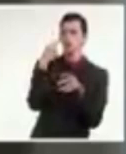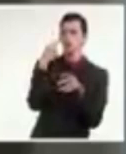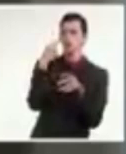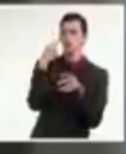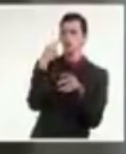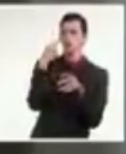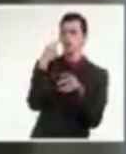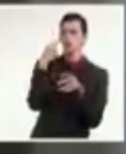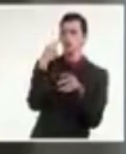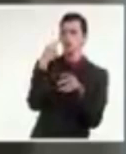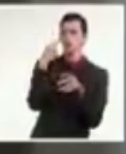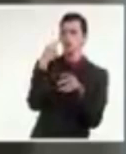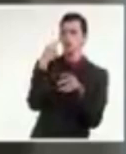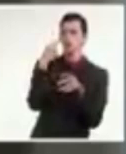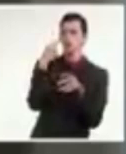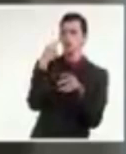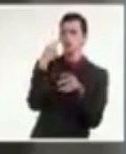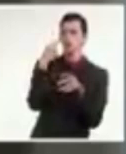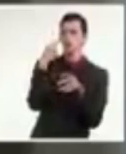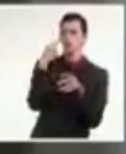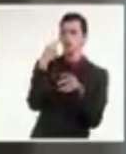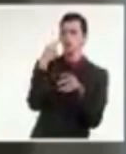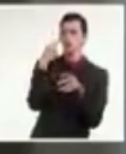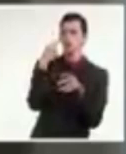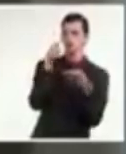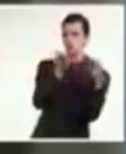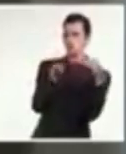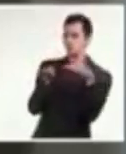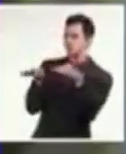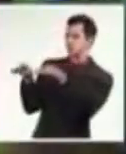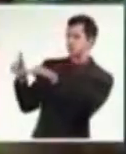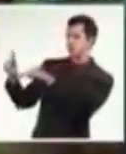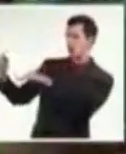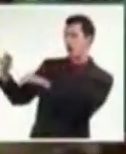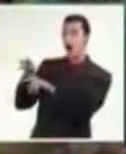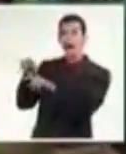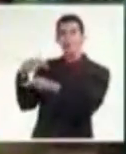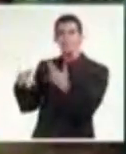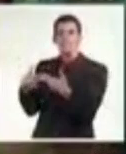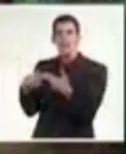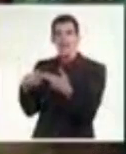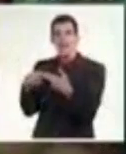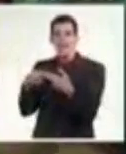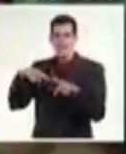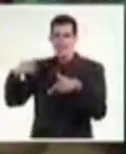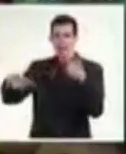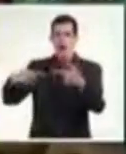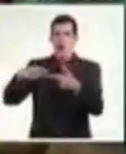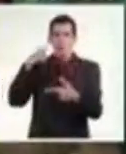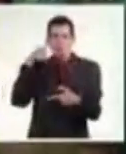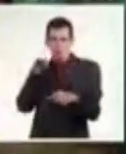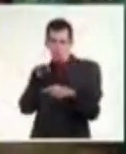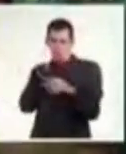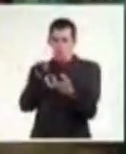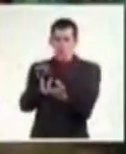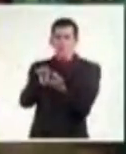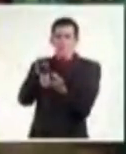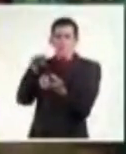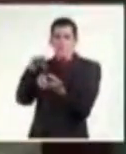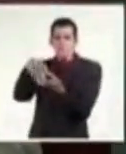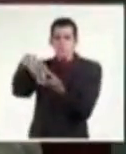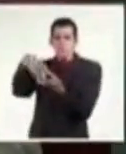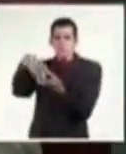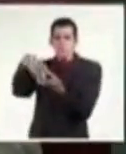mal. Eso no está mal, fíjate. No es mala idea. La policía y ahí hacen como un ataque a la unidad del